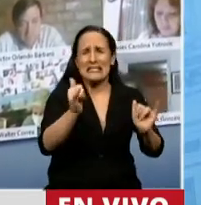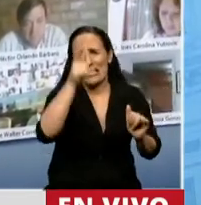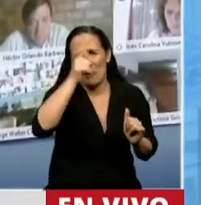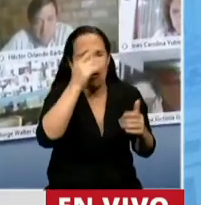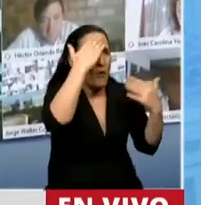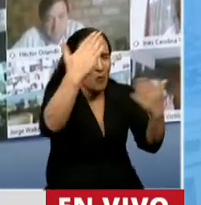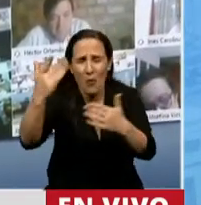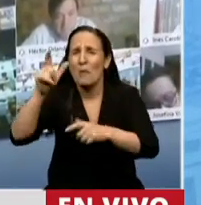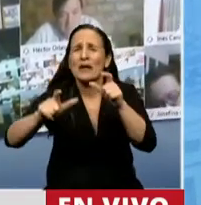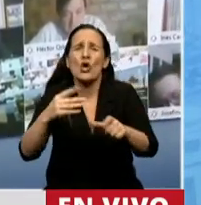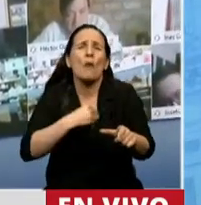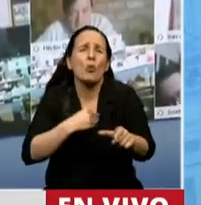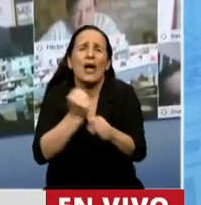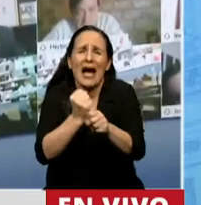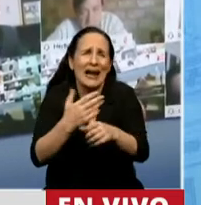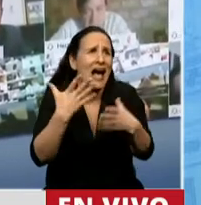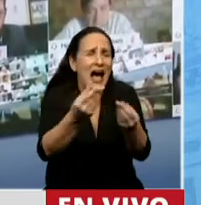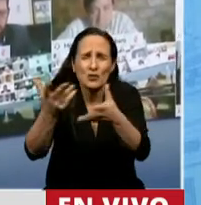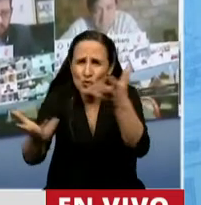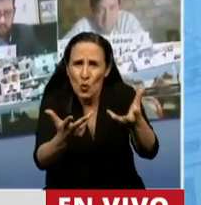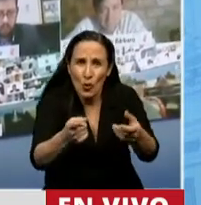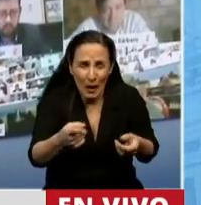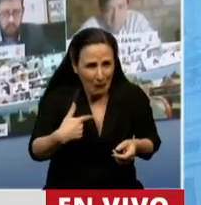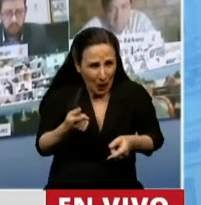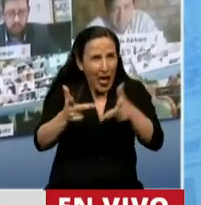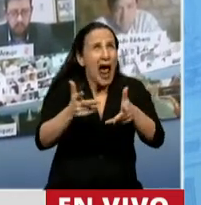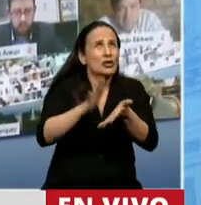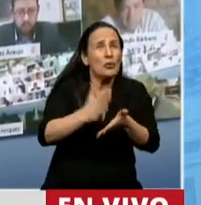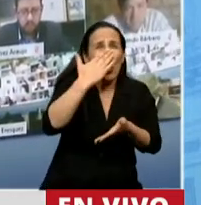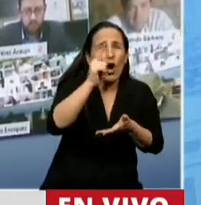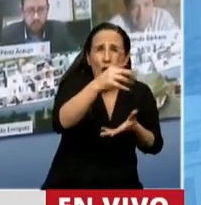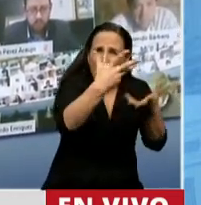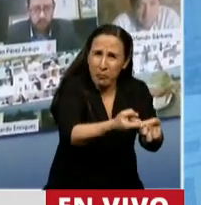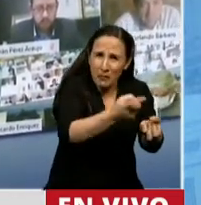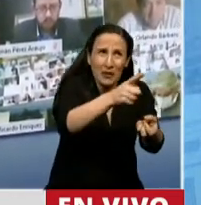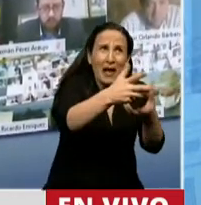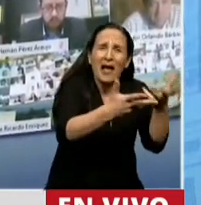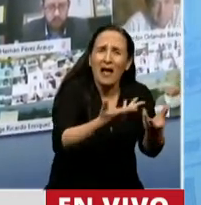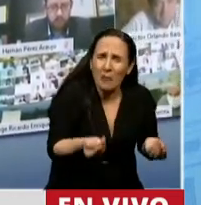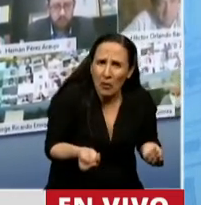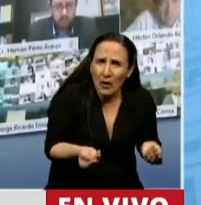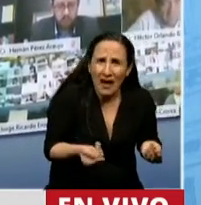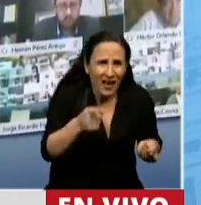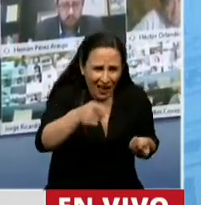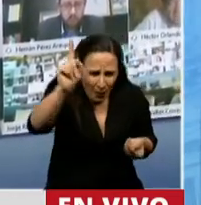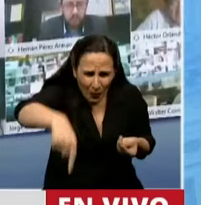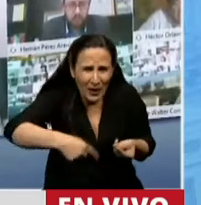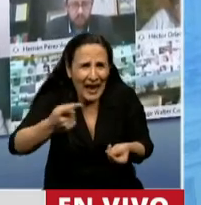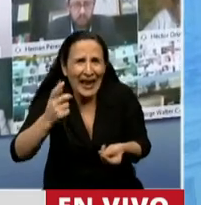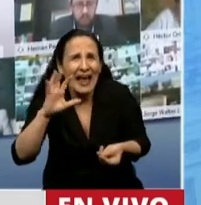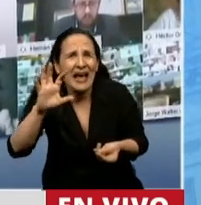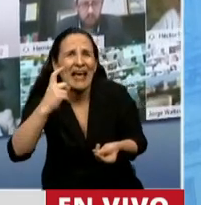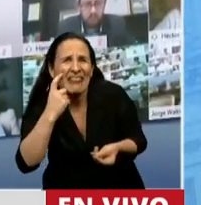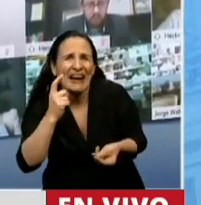y a los voluntarios y no vamos a preguntarnos por qué la sequía en Córdoba? ¿No vamos a preguntarnos quiénes son los que prenden fuego a los humedales en Entre Ríos y